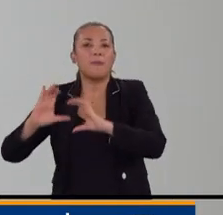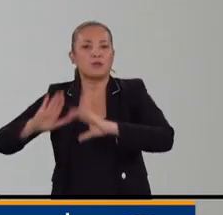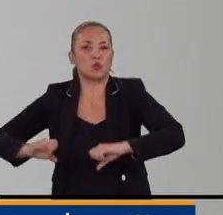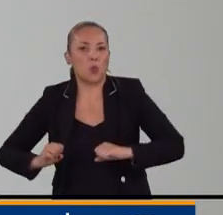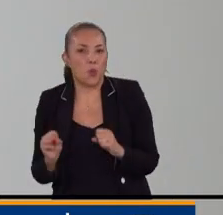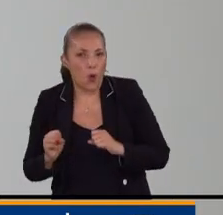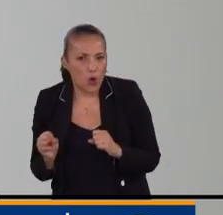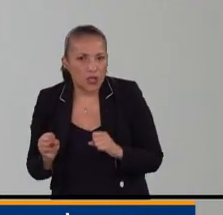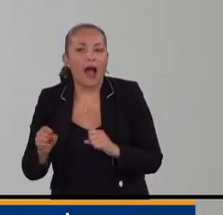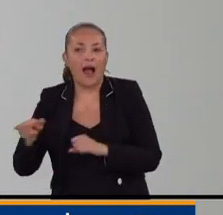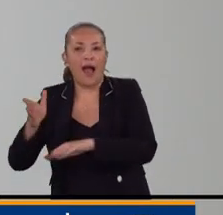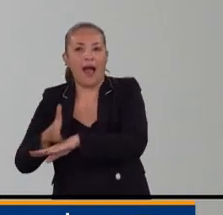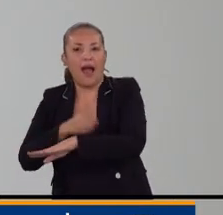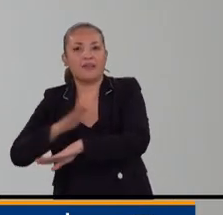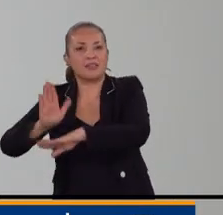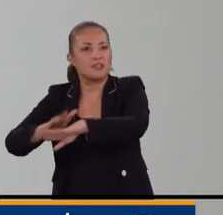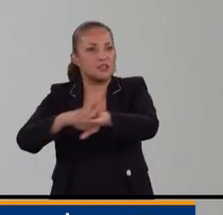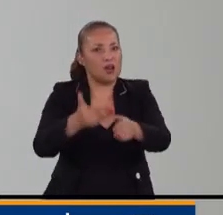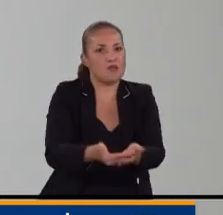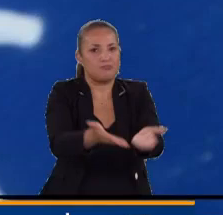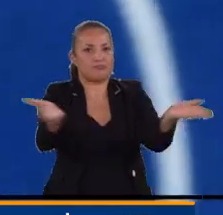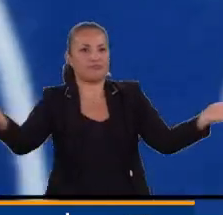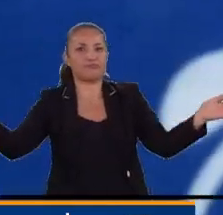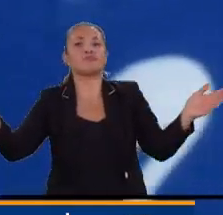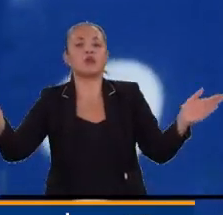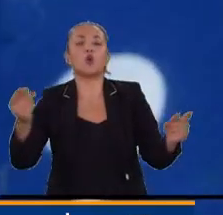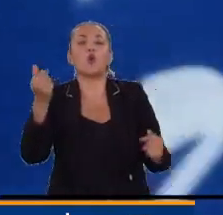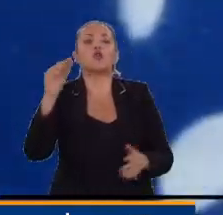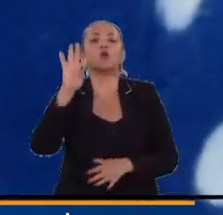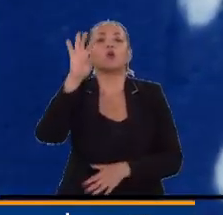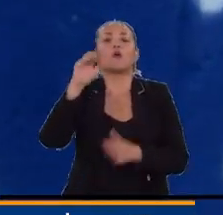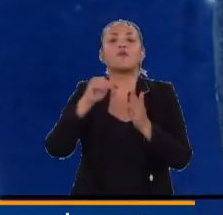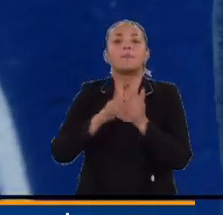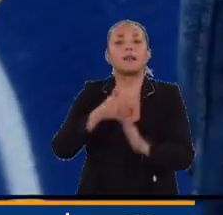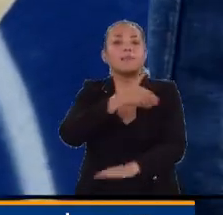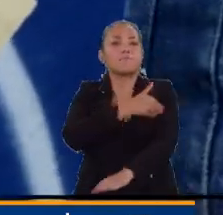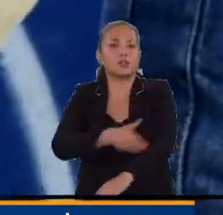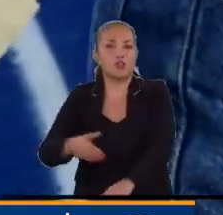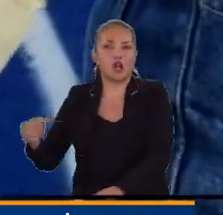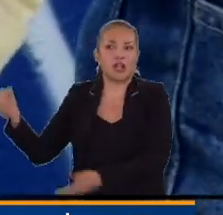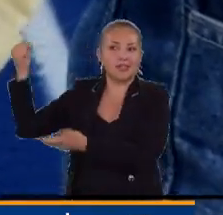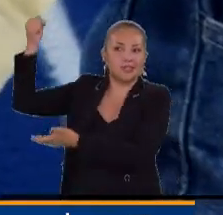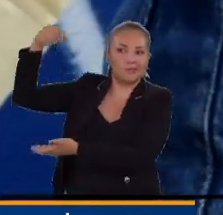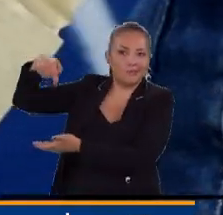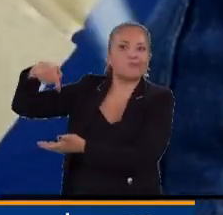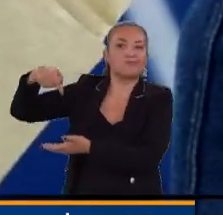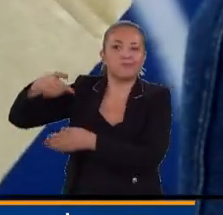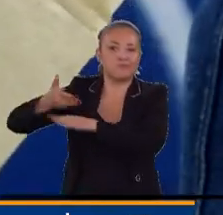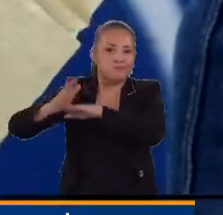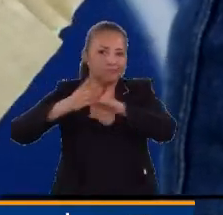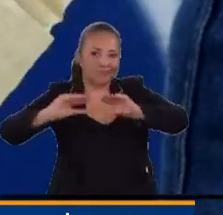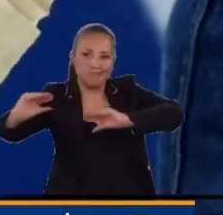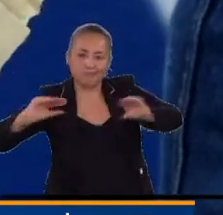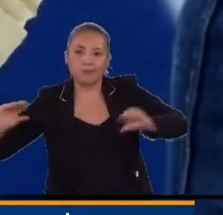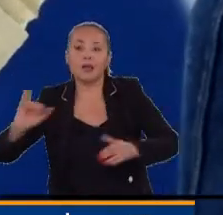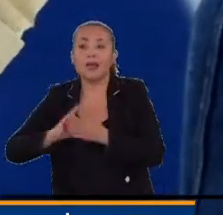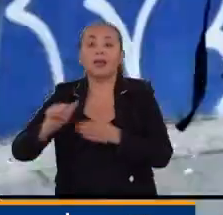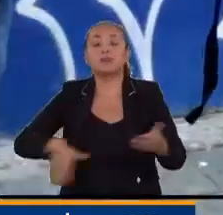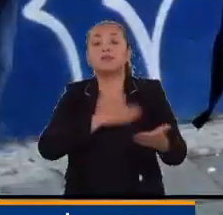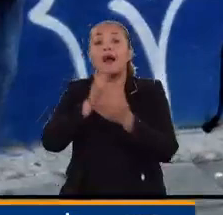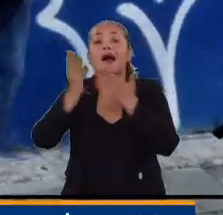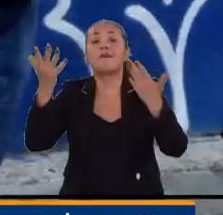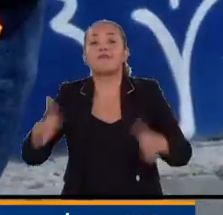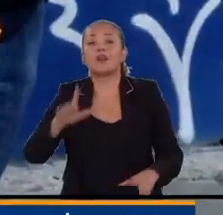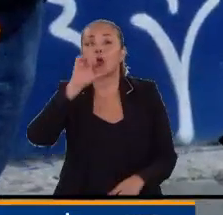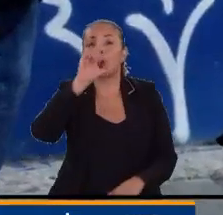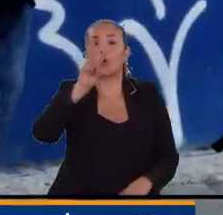una convocatoria abierta por 9 mil millones de pesos. Esta convocatoria estará abierta hasta el próximo 31 de julio y